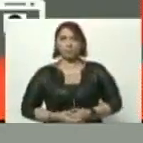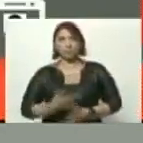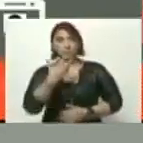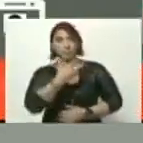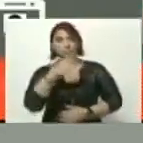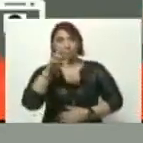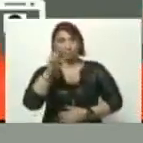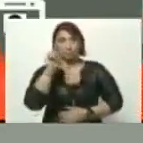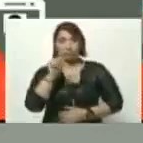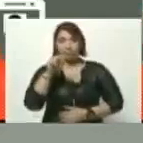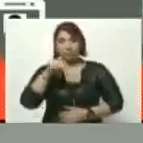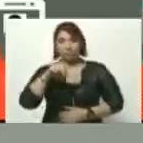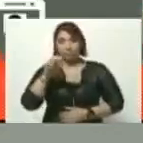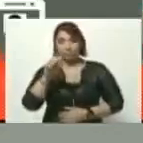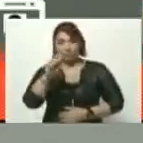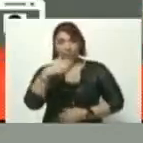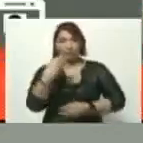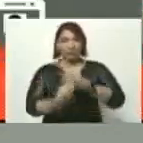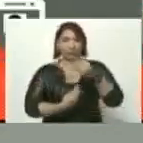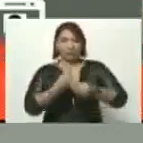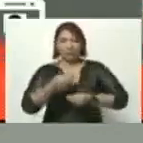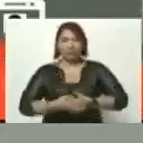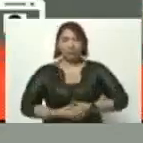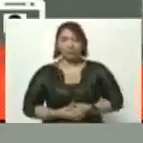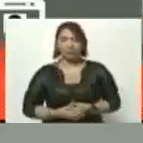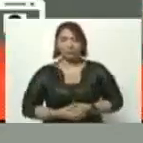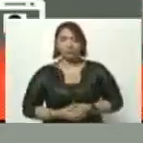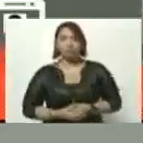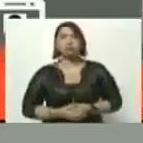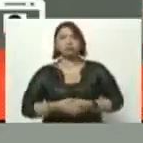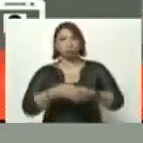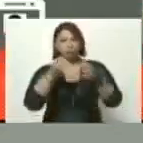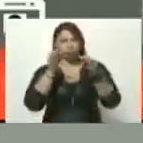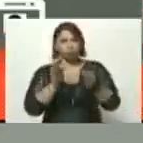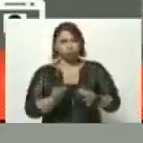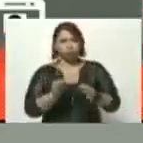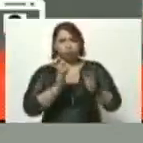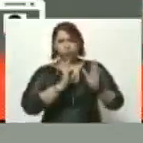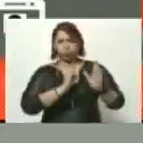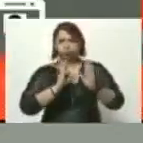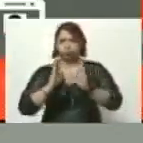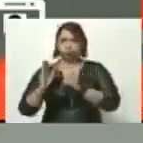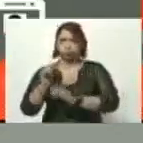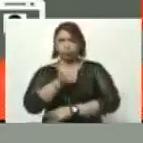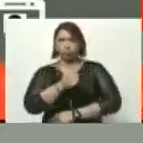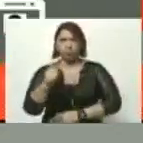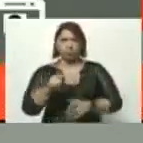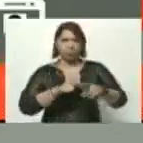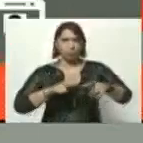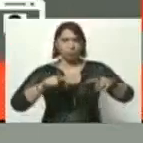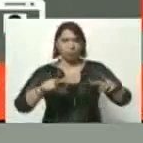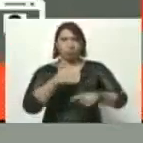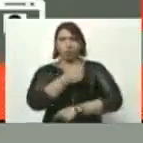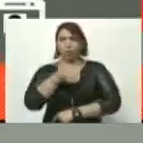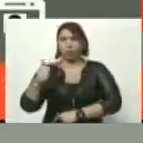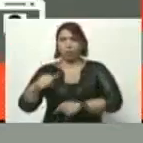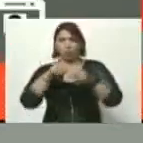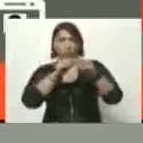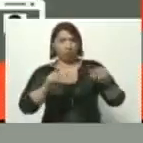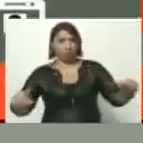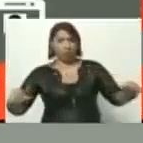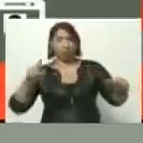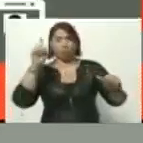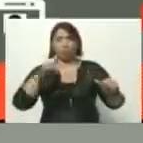3R, aplicadas en concreto a la realidad, a cada sector, a cada territorio, a